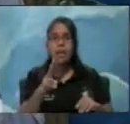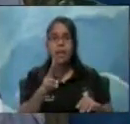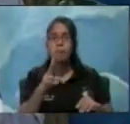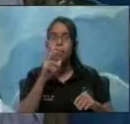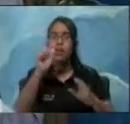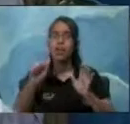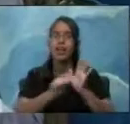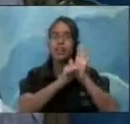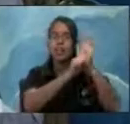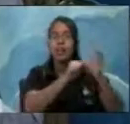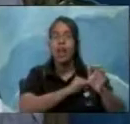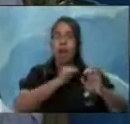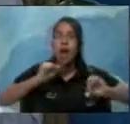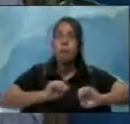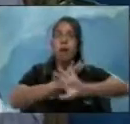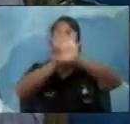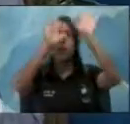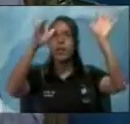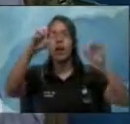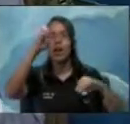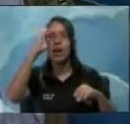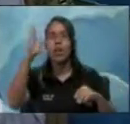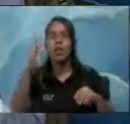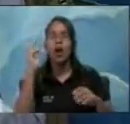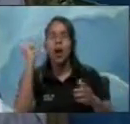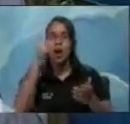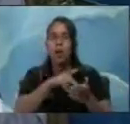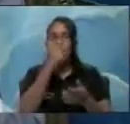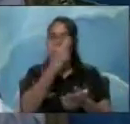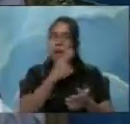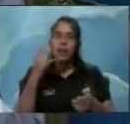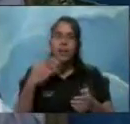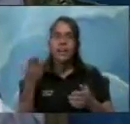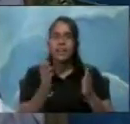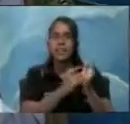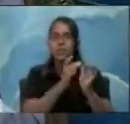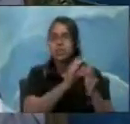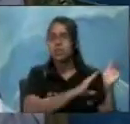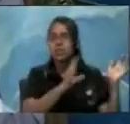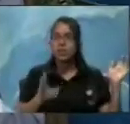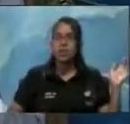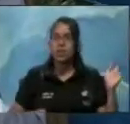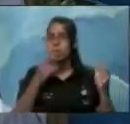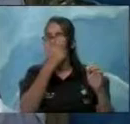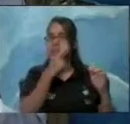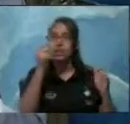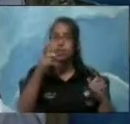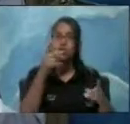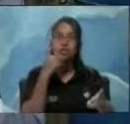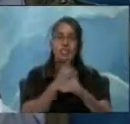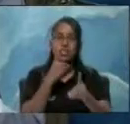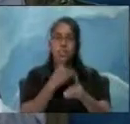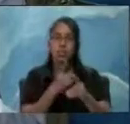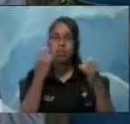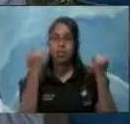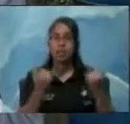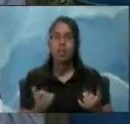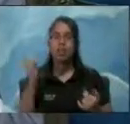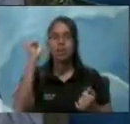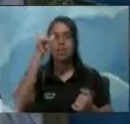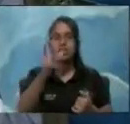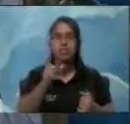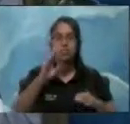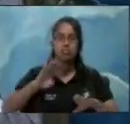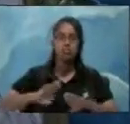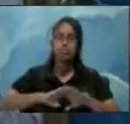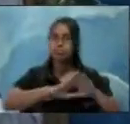señales las maravillas que Dios había prometido que Jesucristo había prometido a sus discípulos Y que ahora había sido manifiesta no